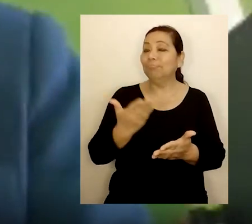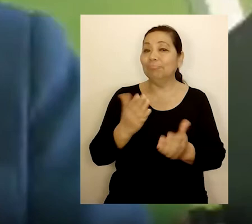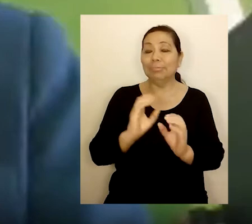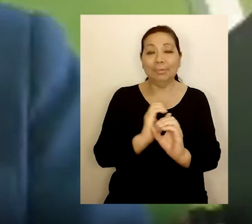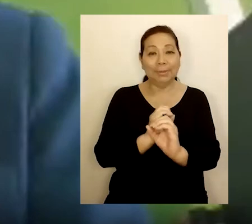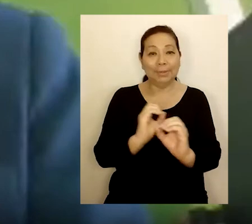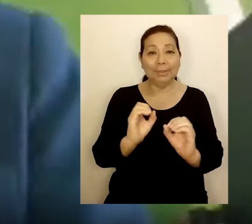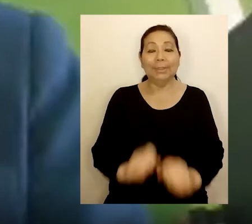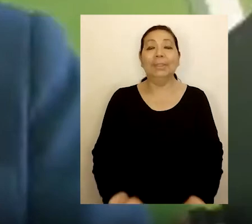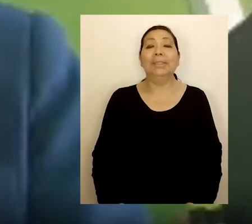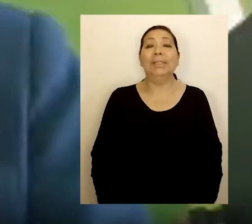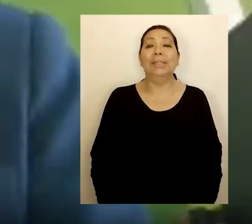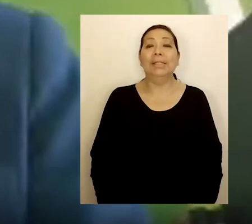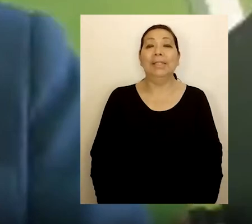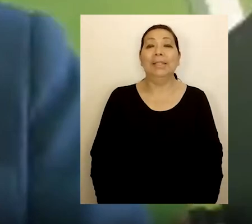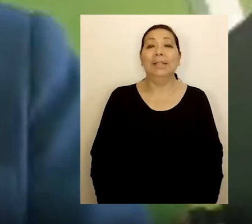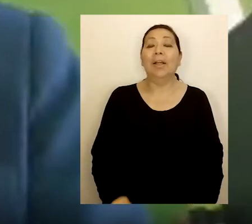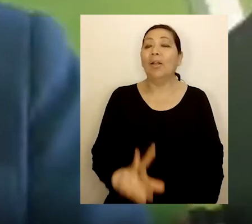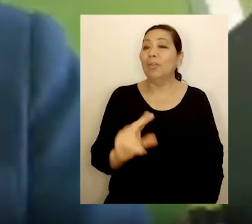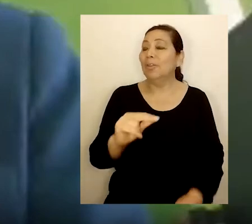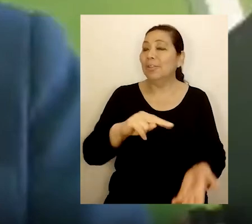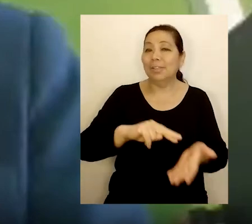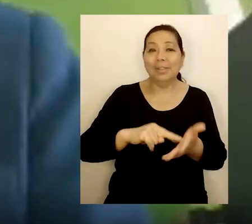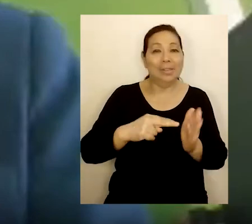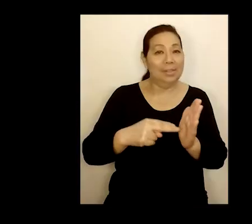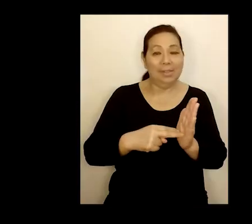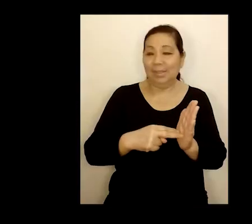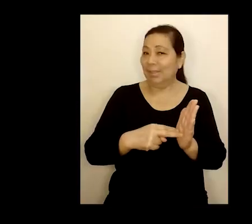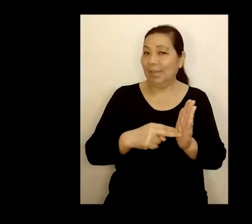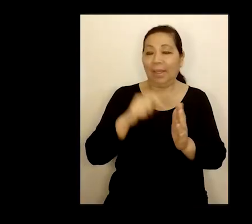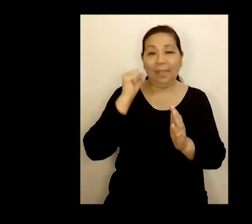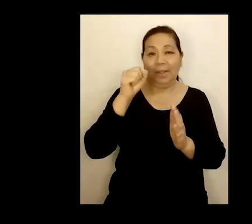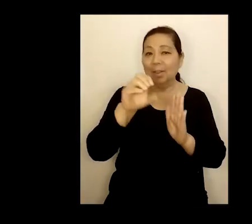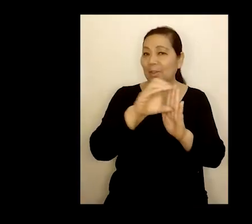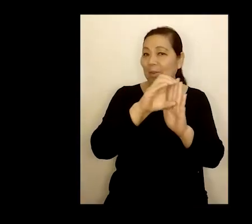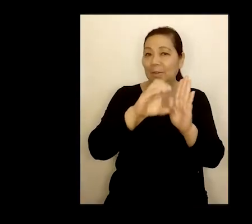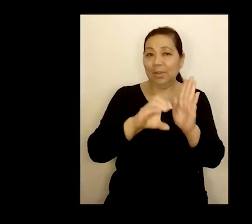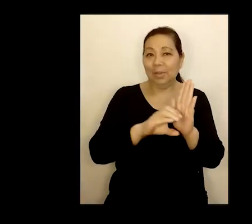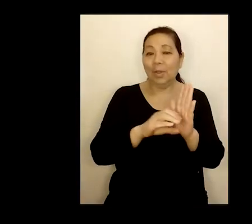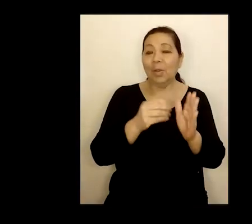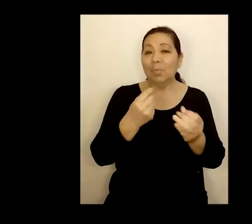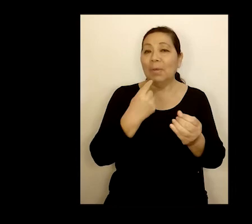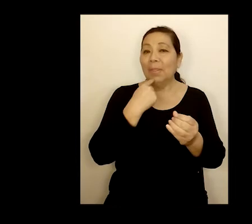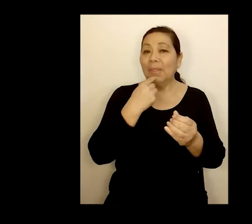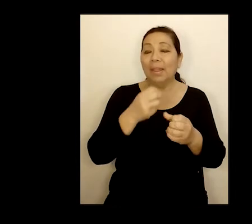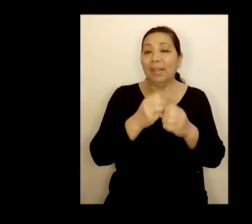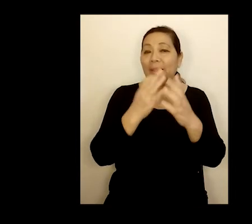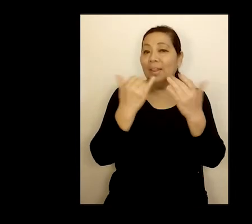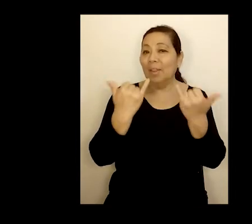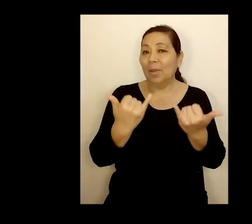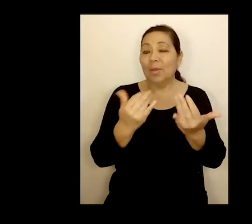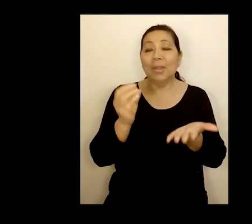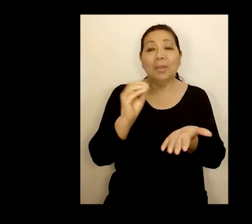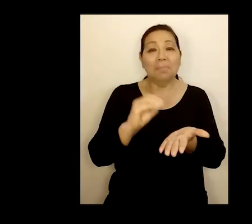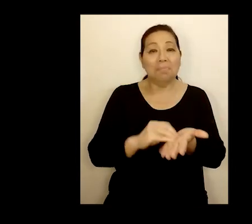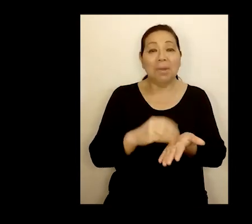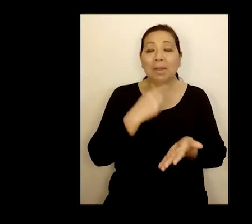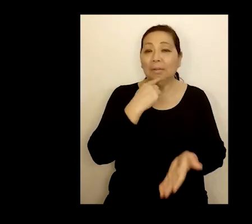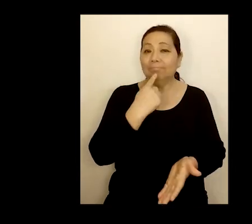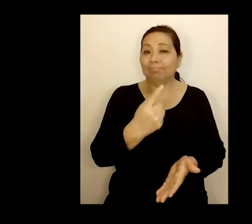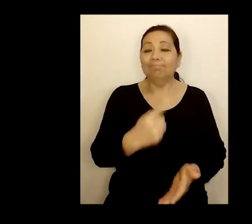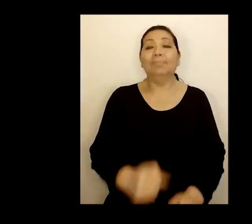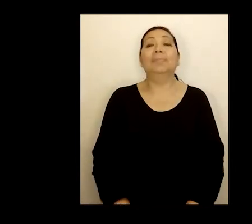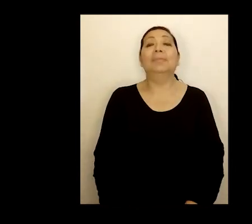resulte, no significa que se haya violado algún derecho constitucional como lo ha alegado el día de hoy. Además, lo que